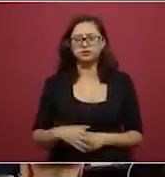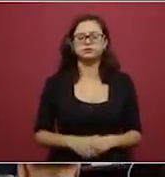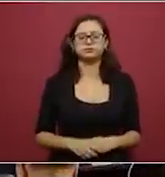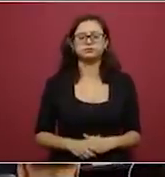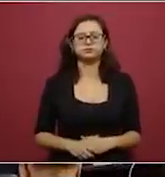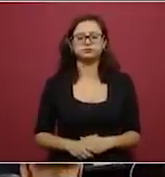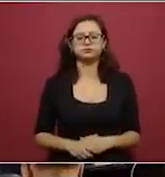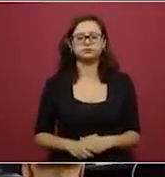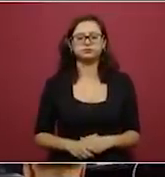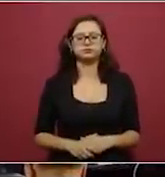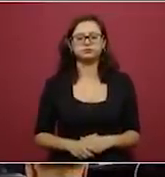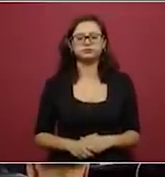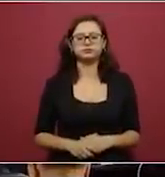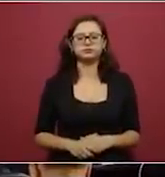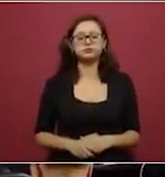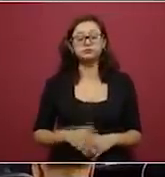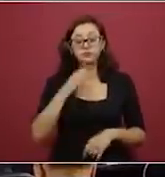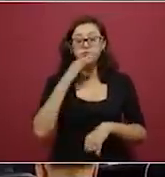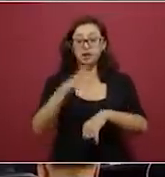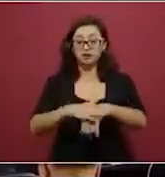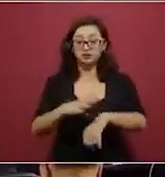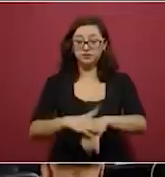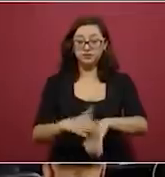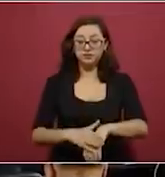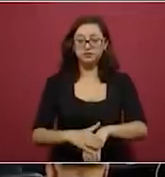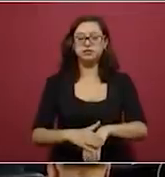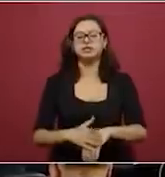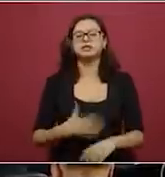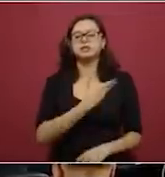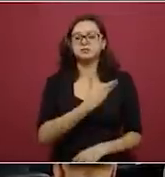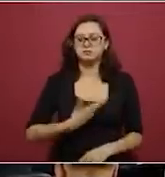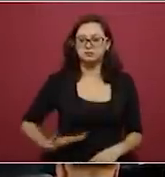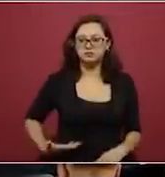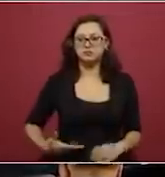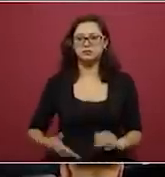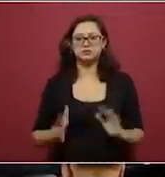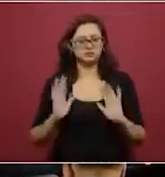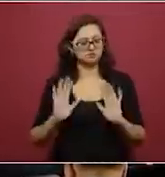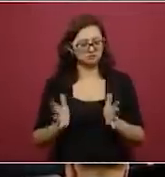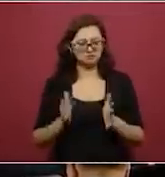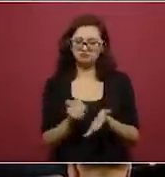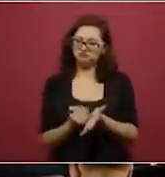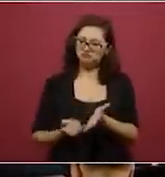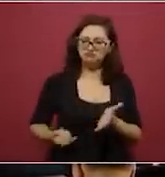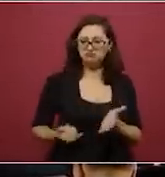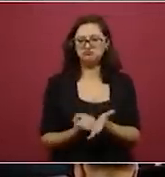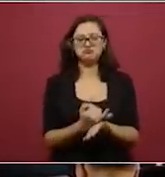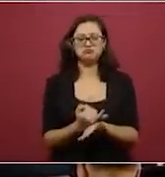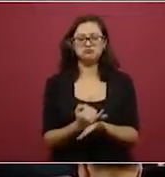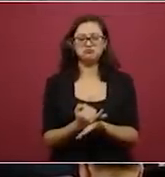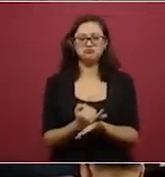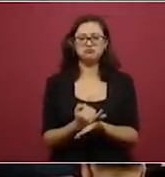informarles el señor presidente ha tomado la decisión ya de